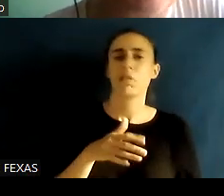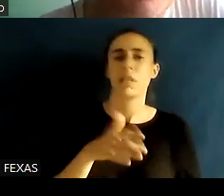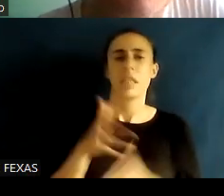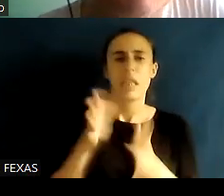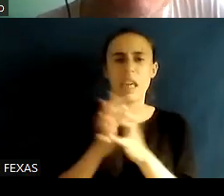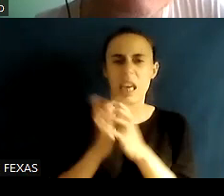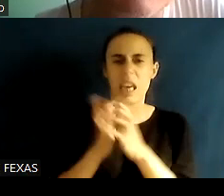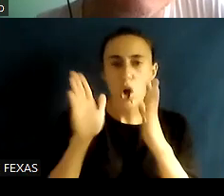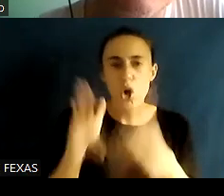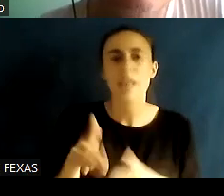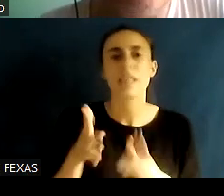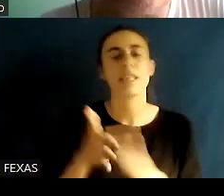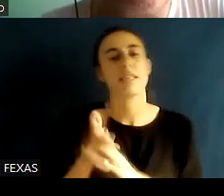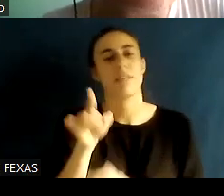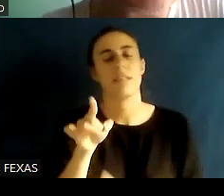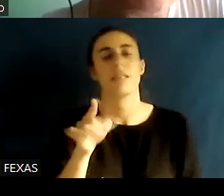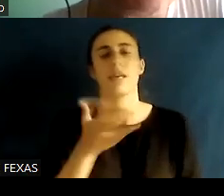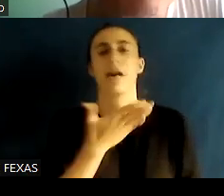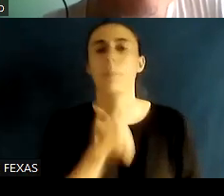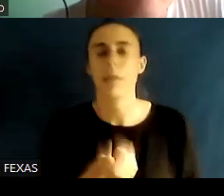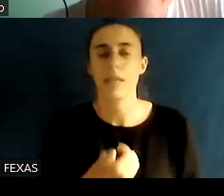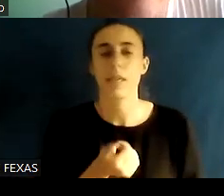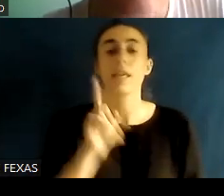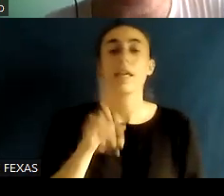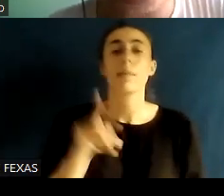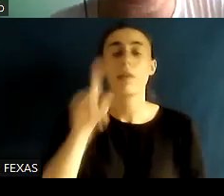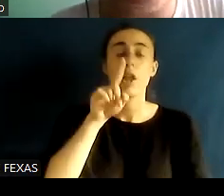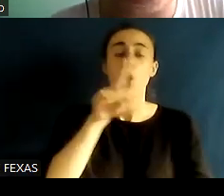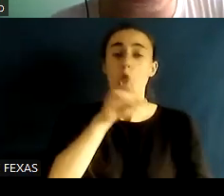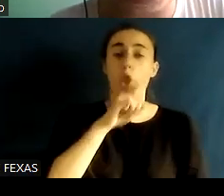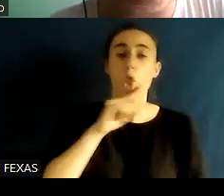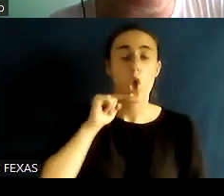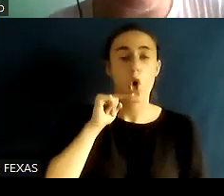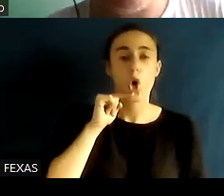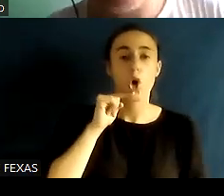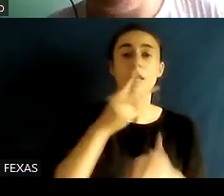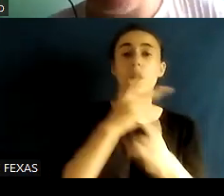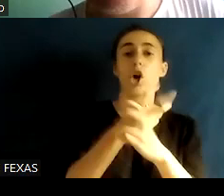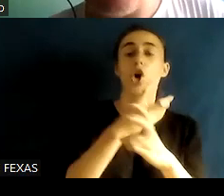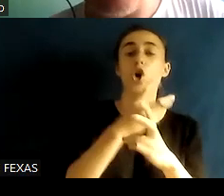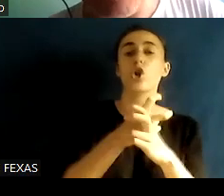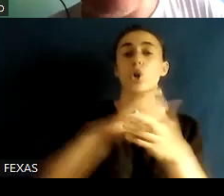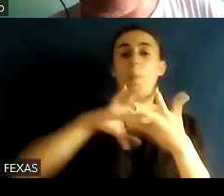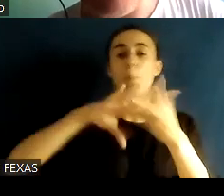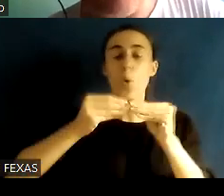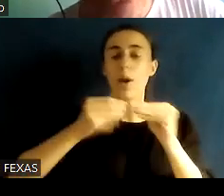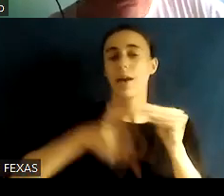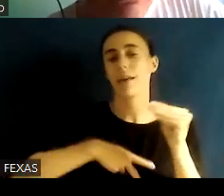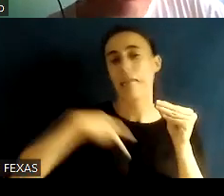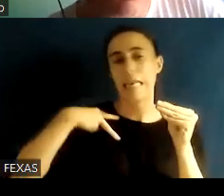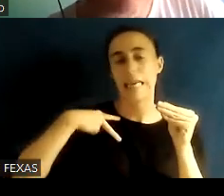encontraremos esta apatía. Los dolores osteomusculares generales, que suelen ser un síntoma que